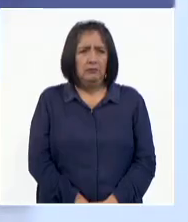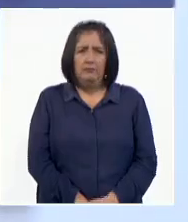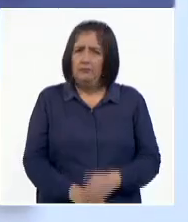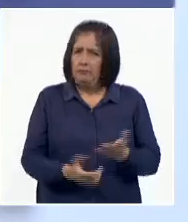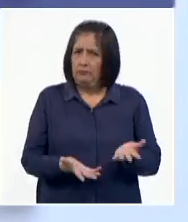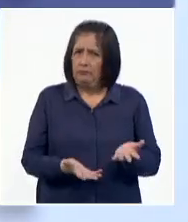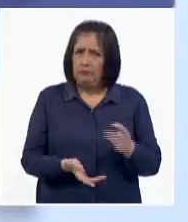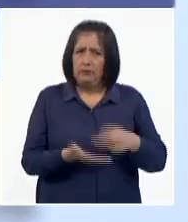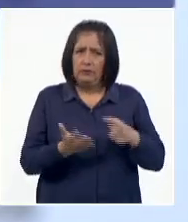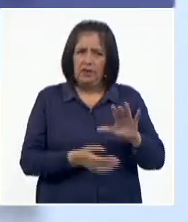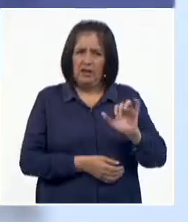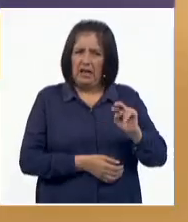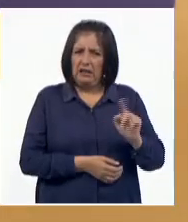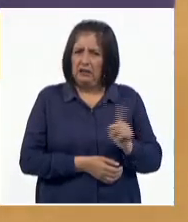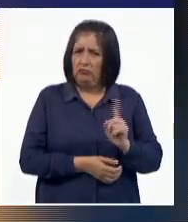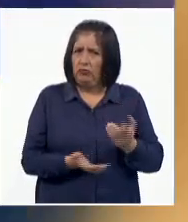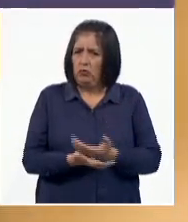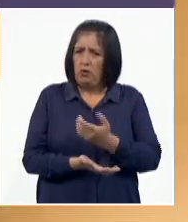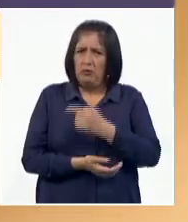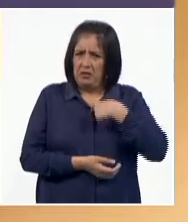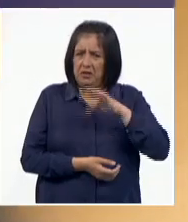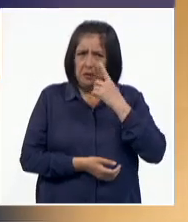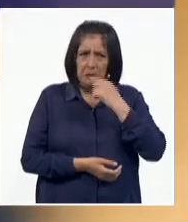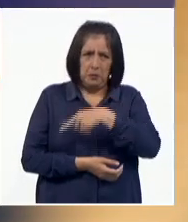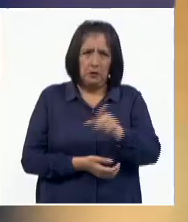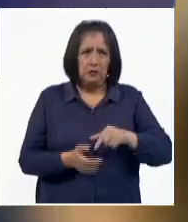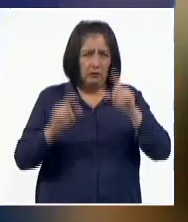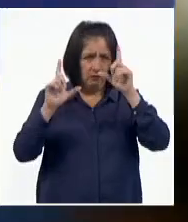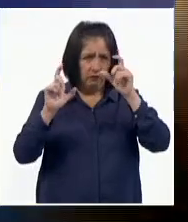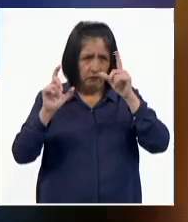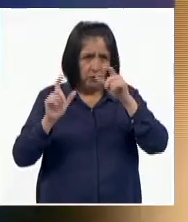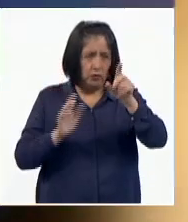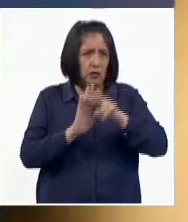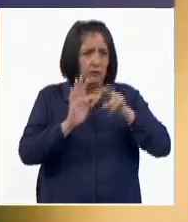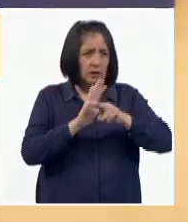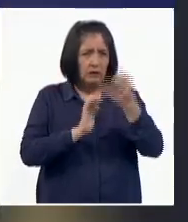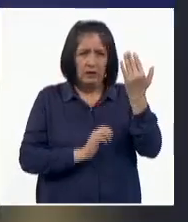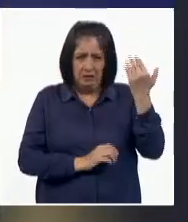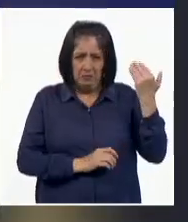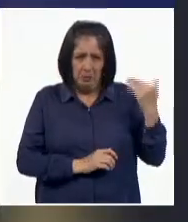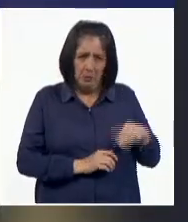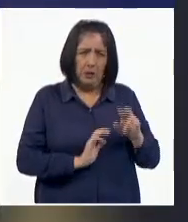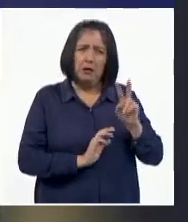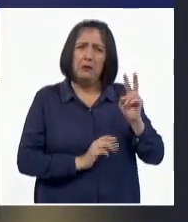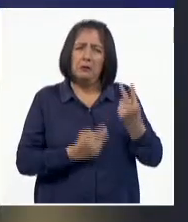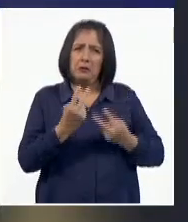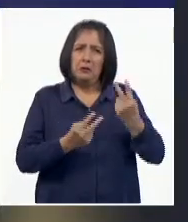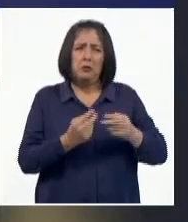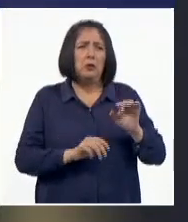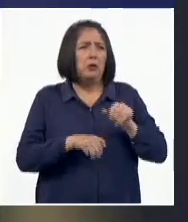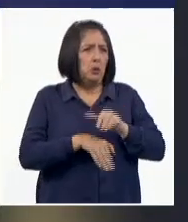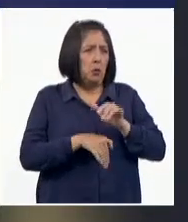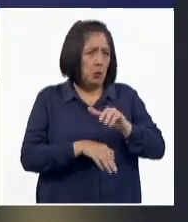Lo cierto es que Canta no era un destino nuevo para Lismar. Estas son fotografías y video de una visita que hizo en julio del año